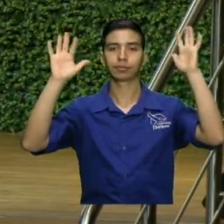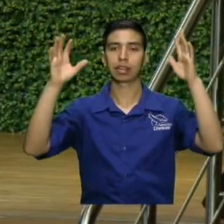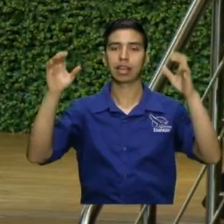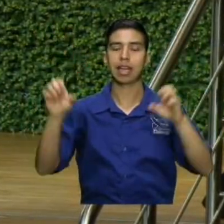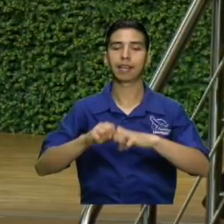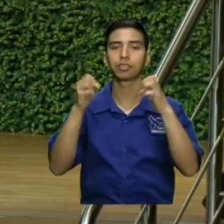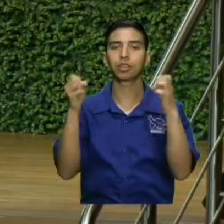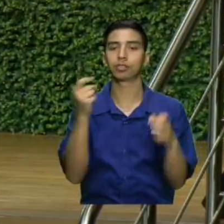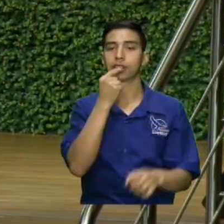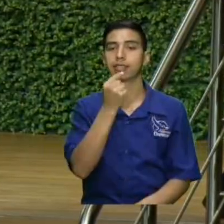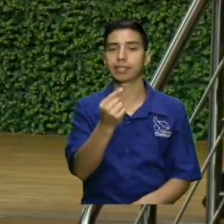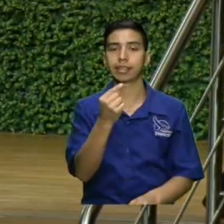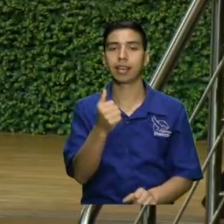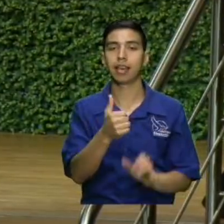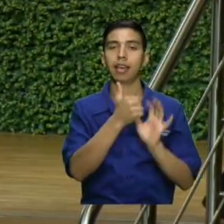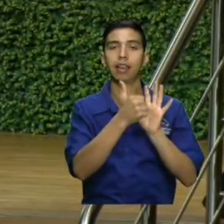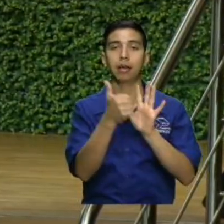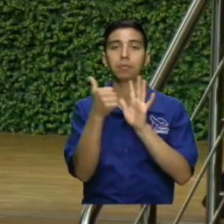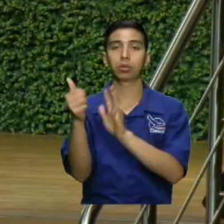Entonces,